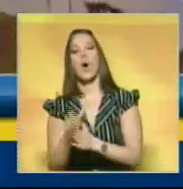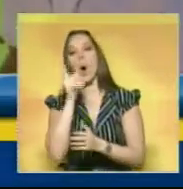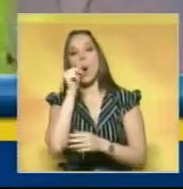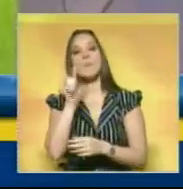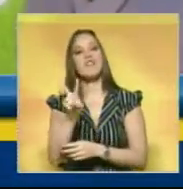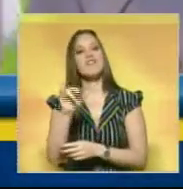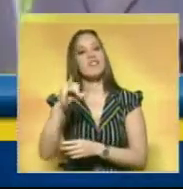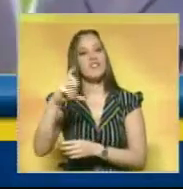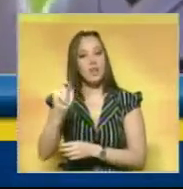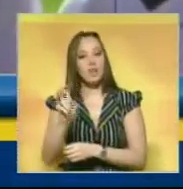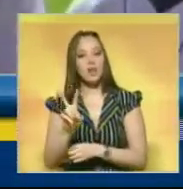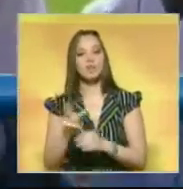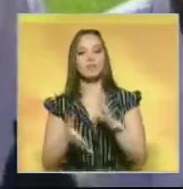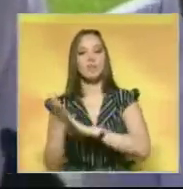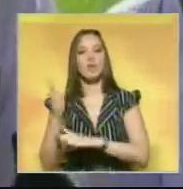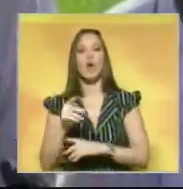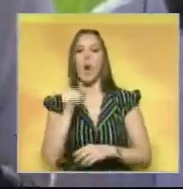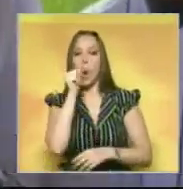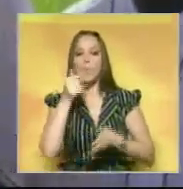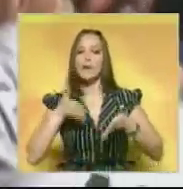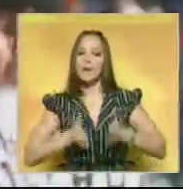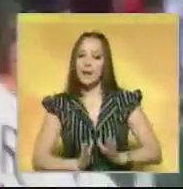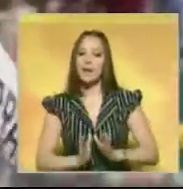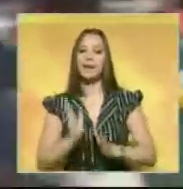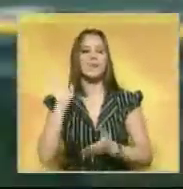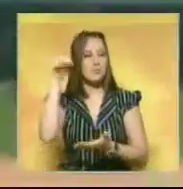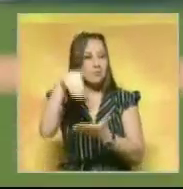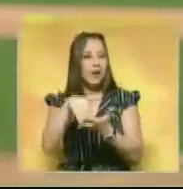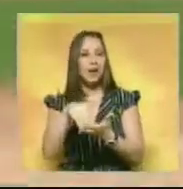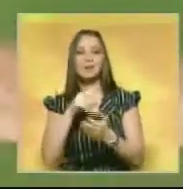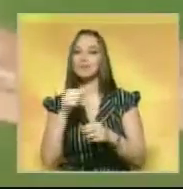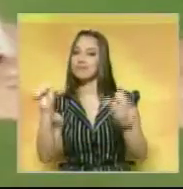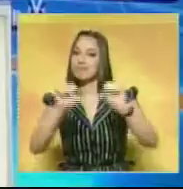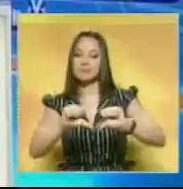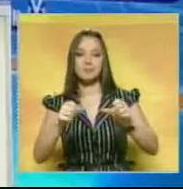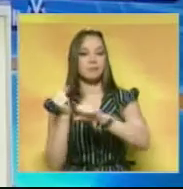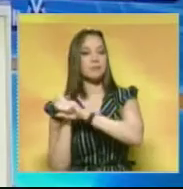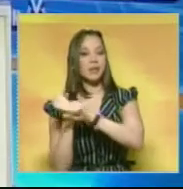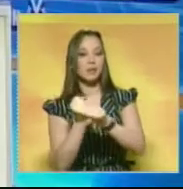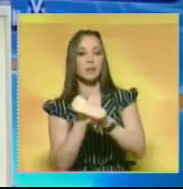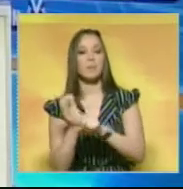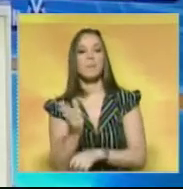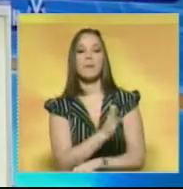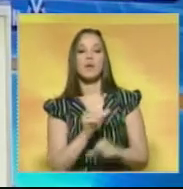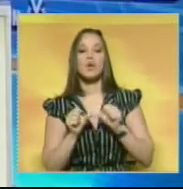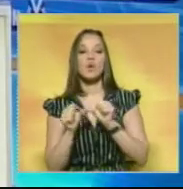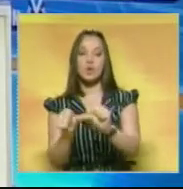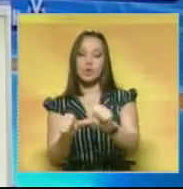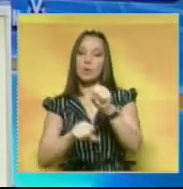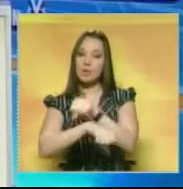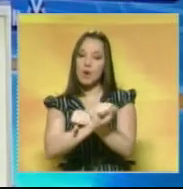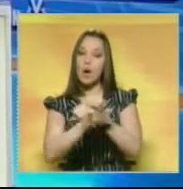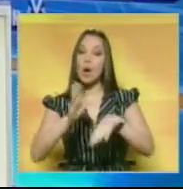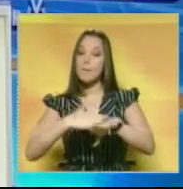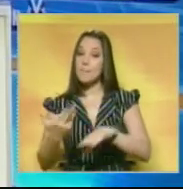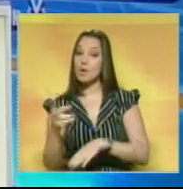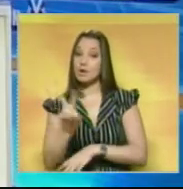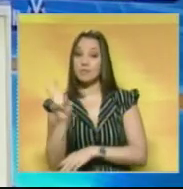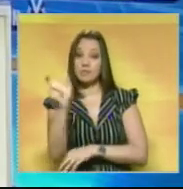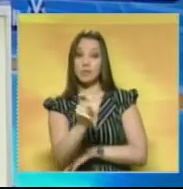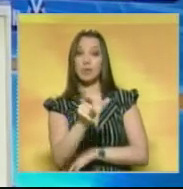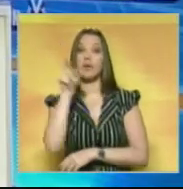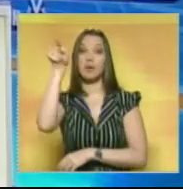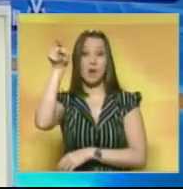una anotada. Miguel Cabrera y Evisel García fallaron en 4 turnos cada uno. Y seguimos con fútbol porque los venezolanos siguen destacándose